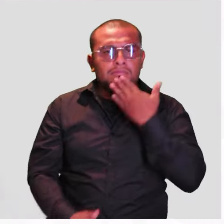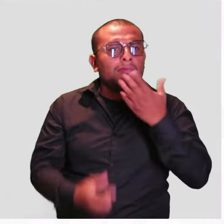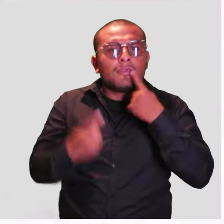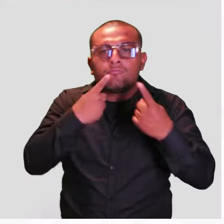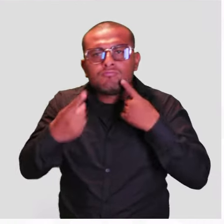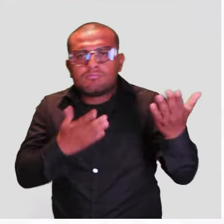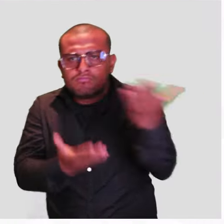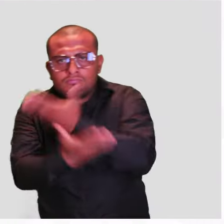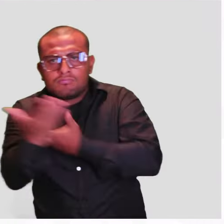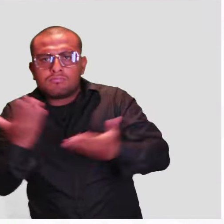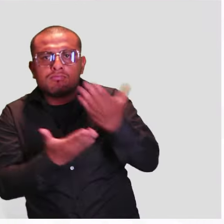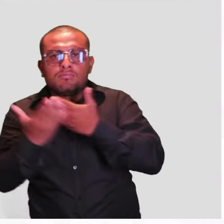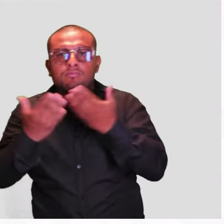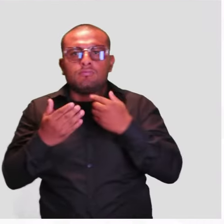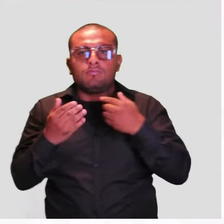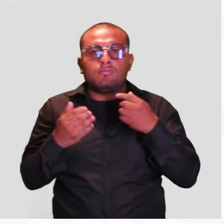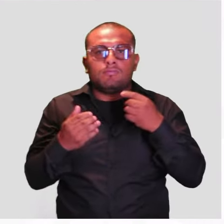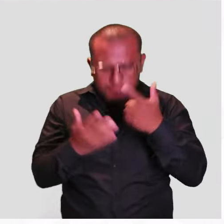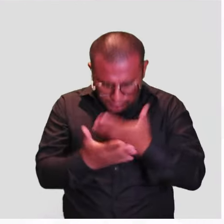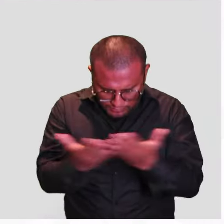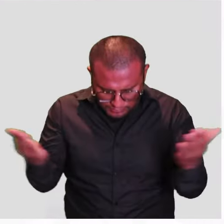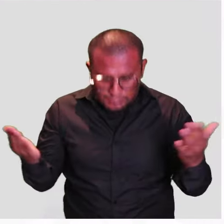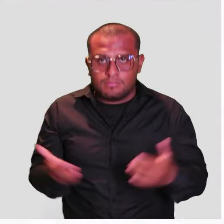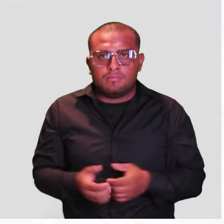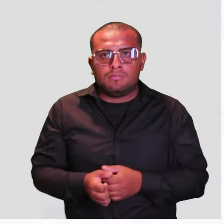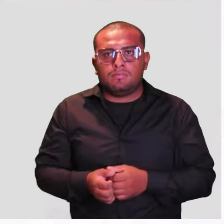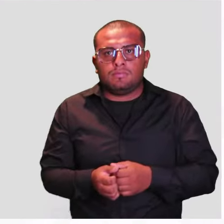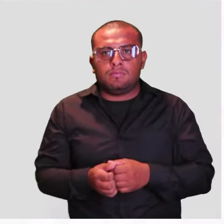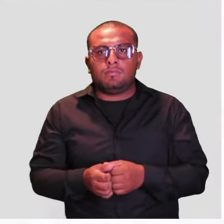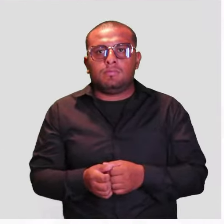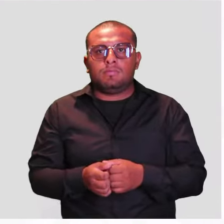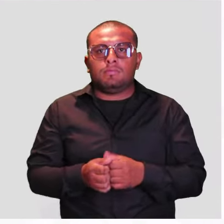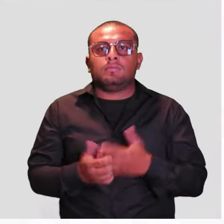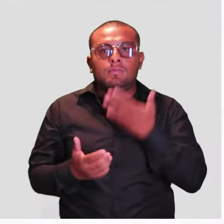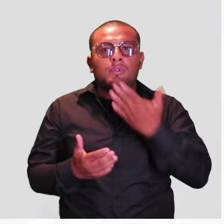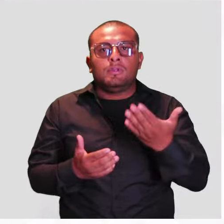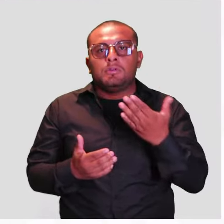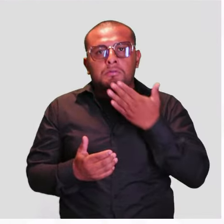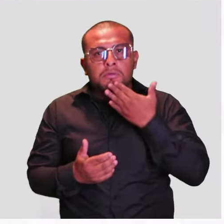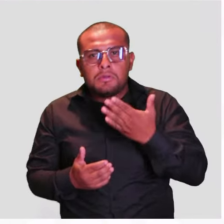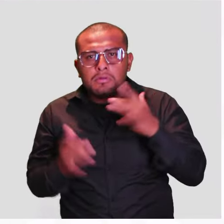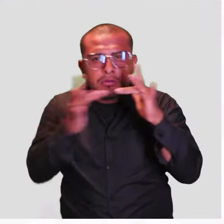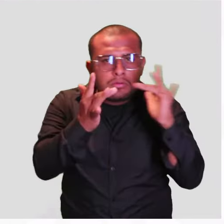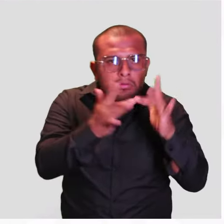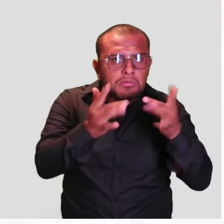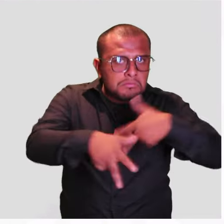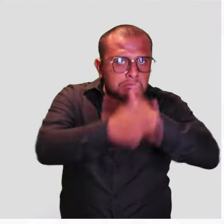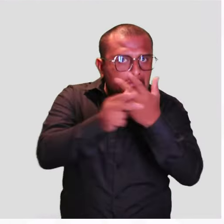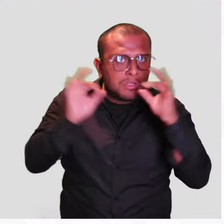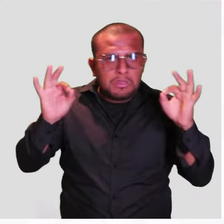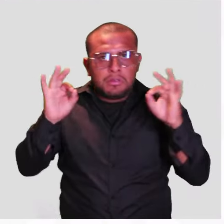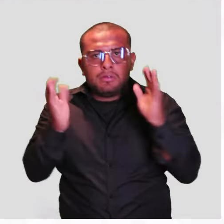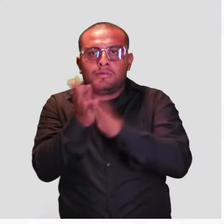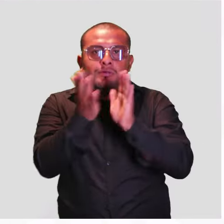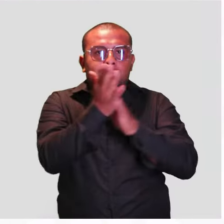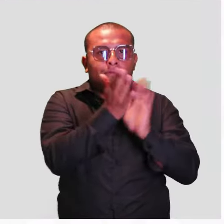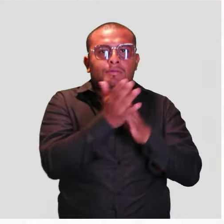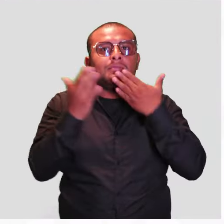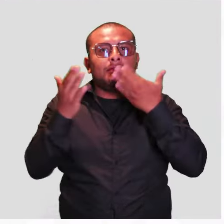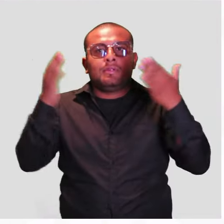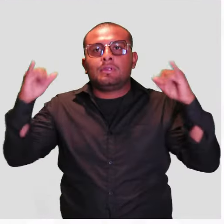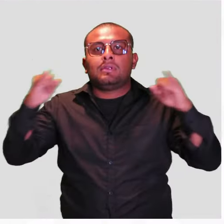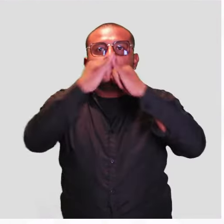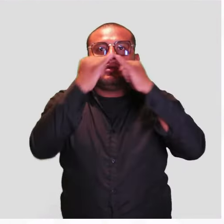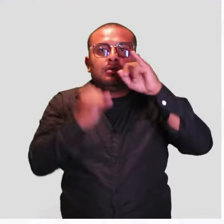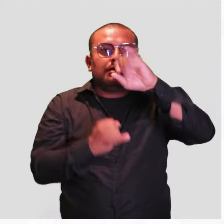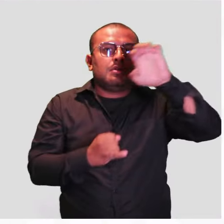población a través de estos medios electrónicos. Muy bien por esta labor del Instituto Electoral